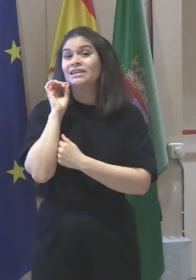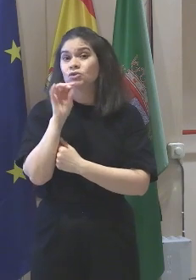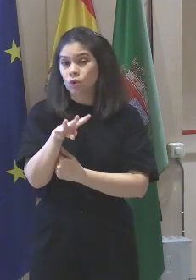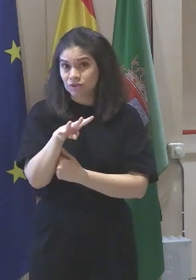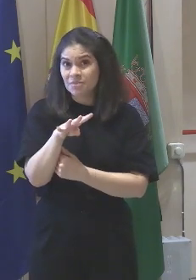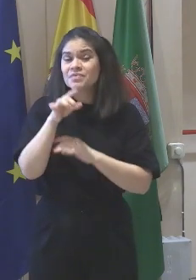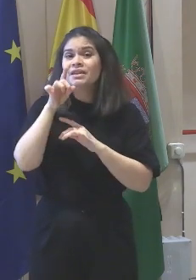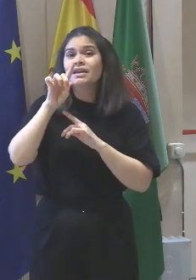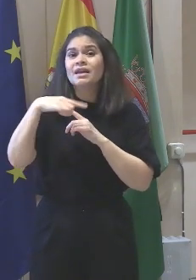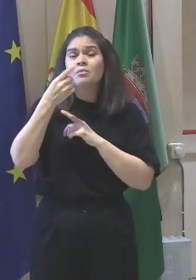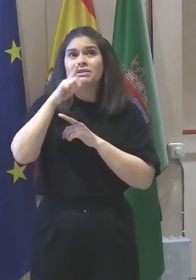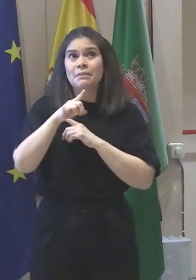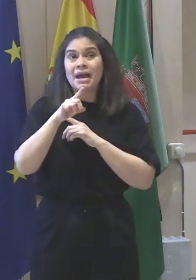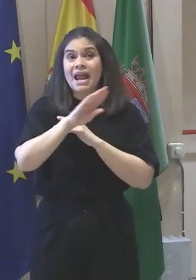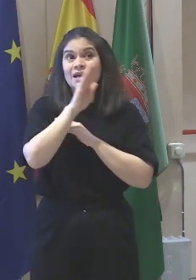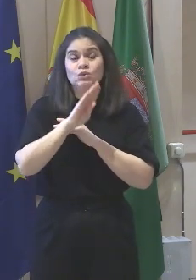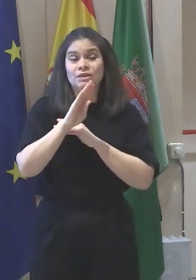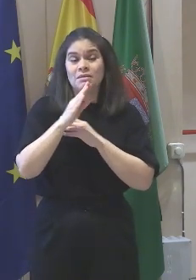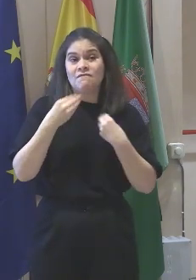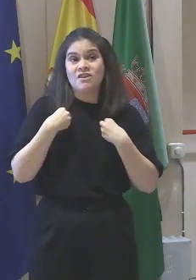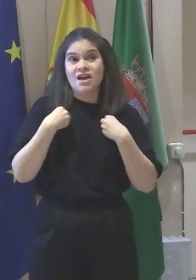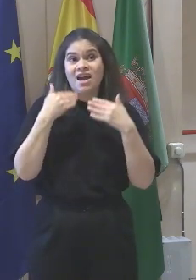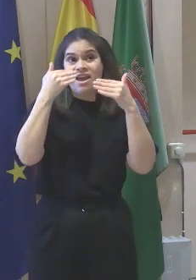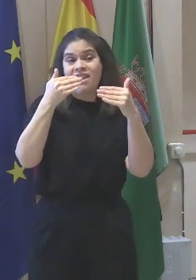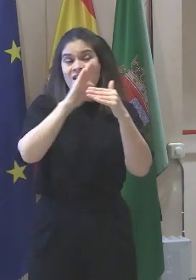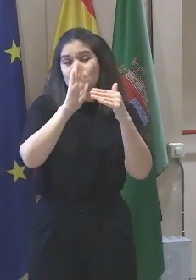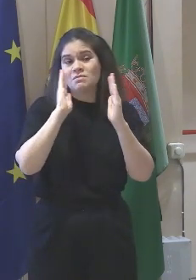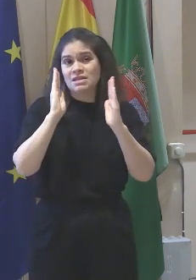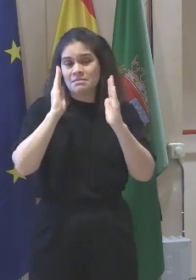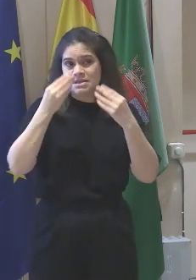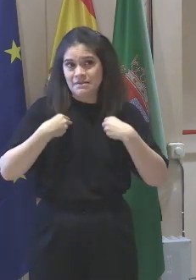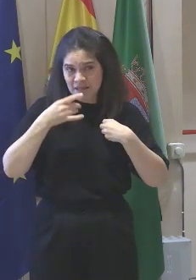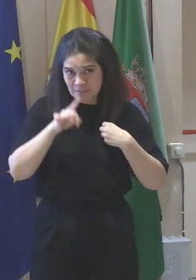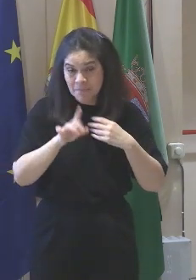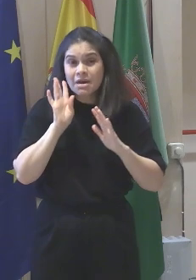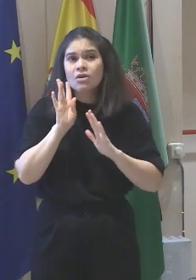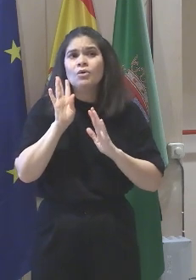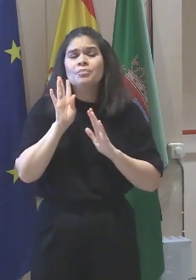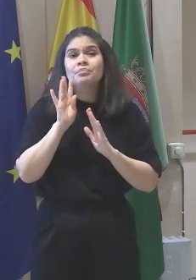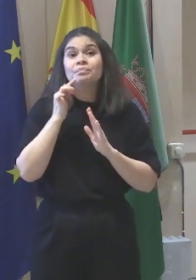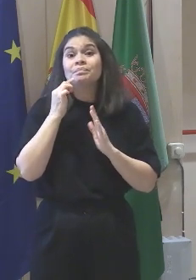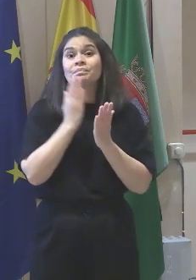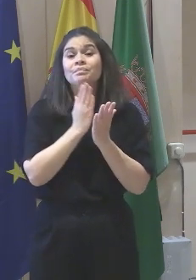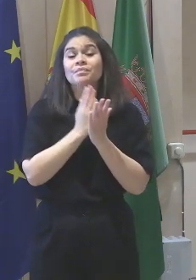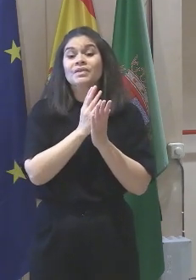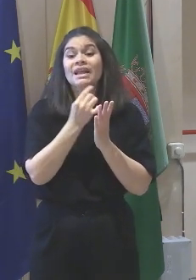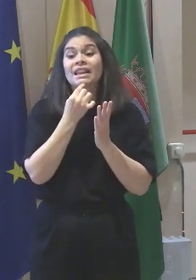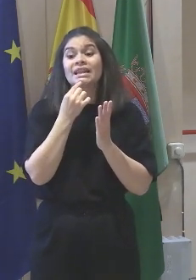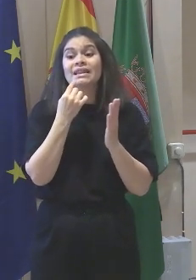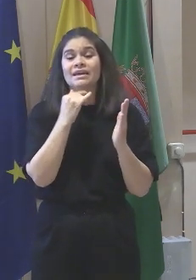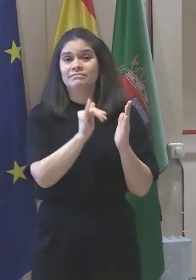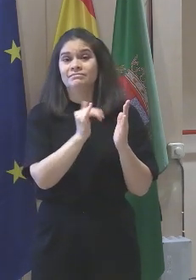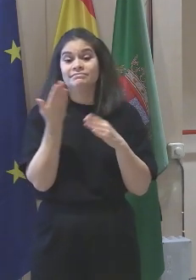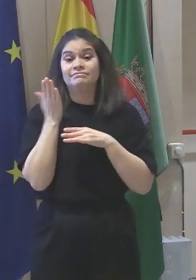luego también en las últimas etapas de la vida, ¿no? Pero también es importante señalar que aunque hay ese pico en